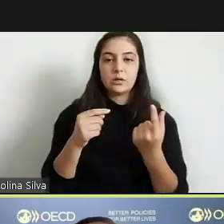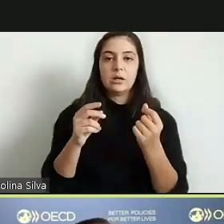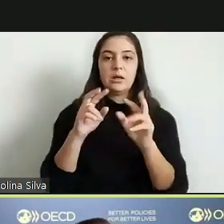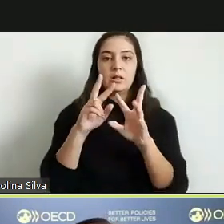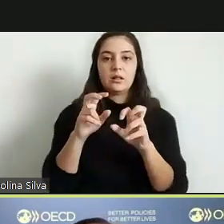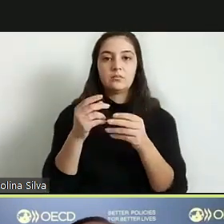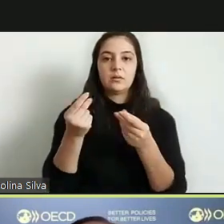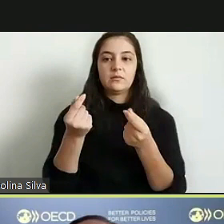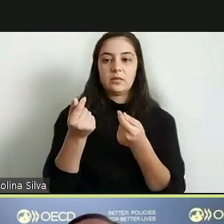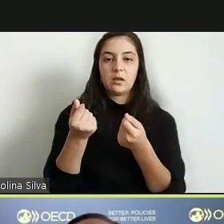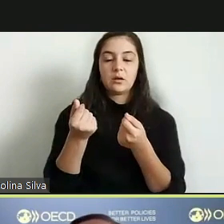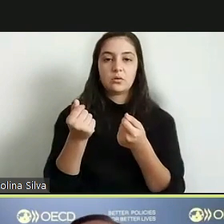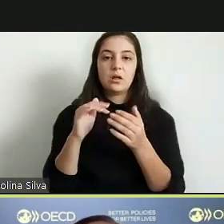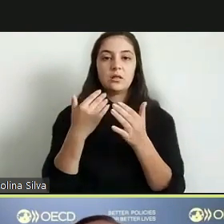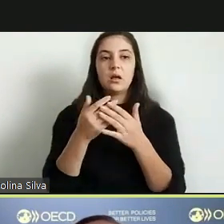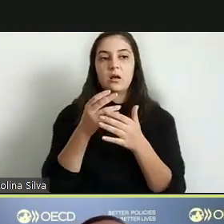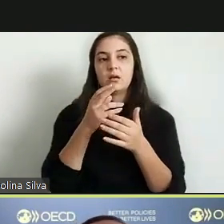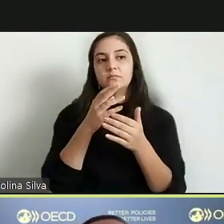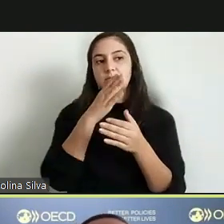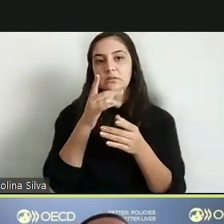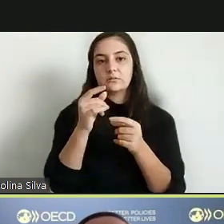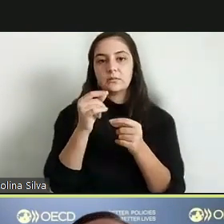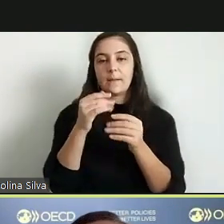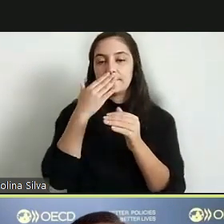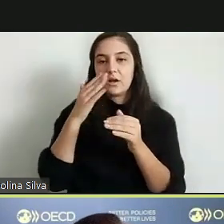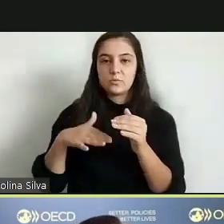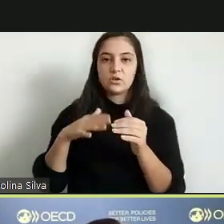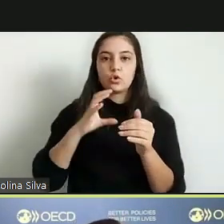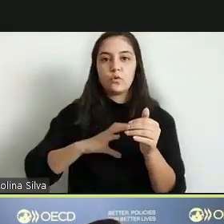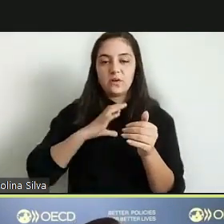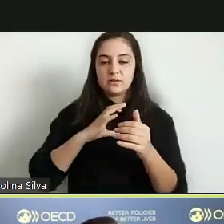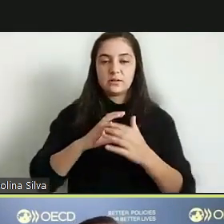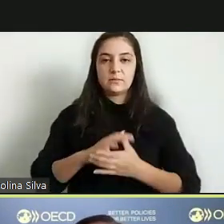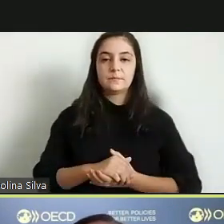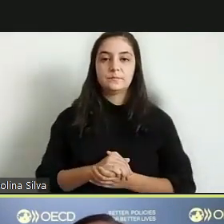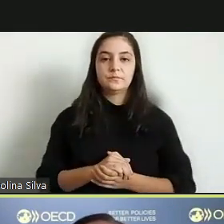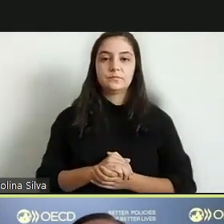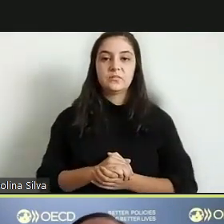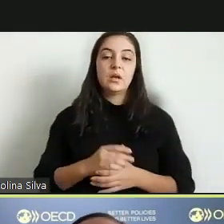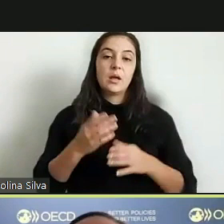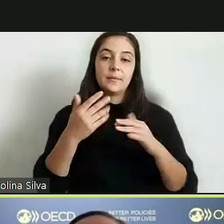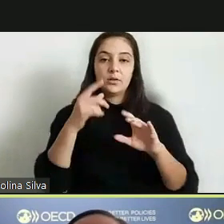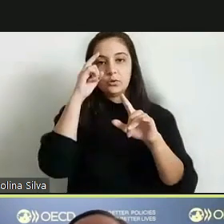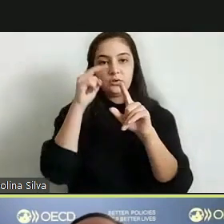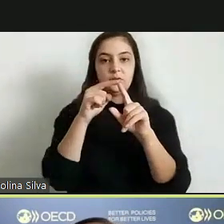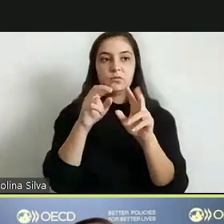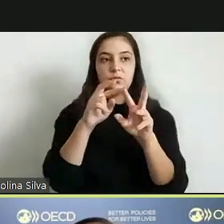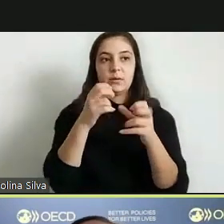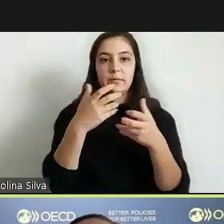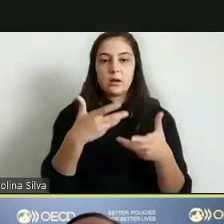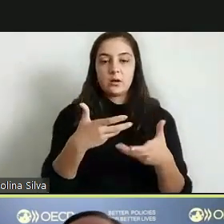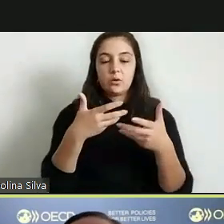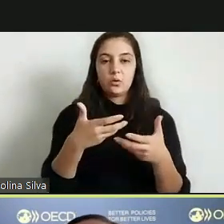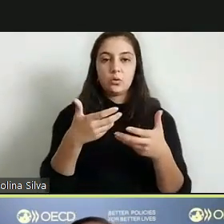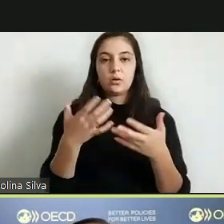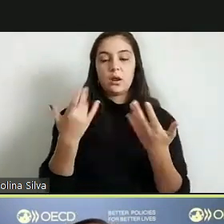financiera, son los que también reportan niveles más bajos de confianza. Pero para el tema que nos toca hoy, son también los